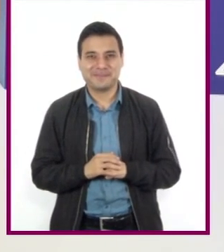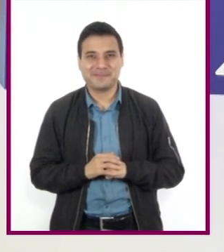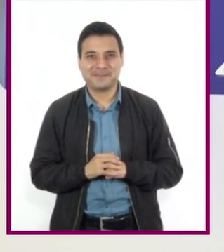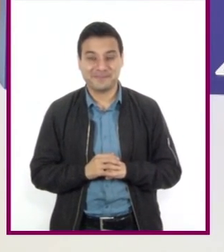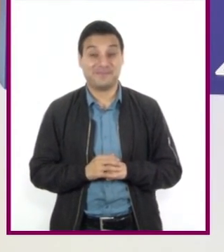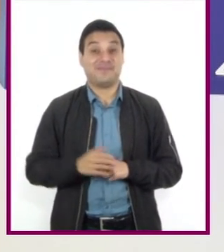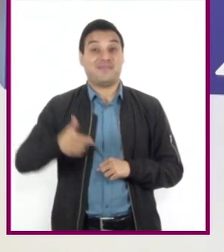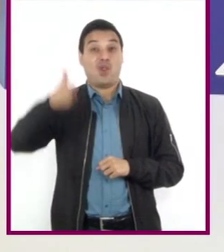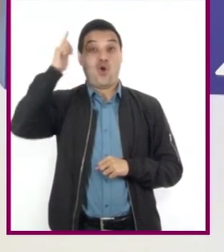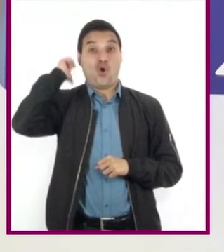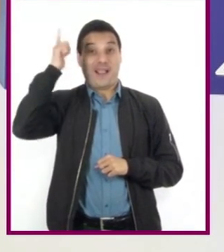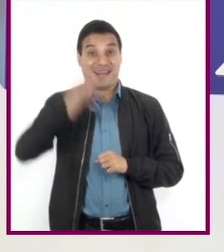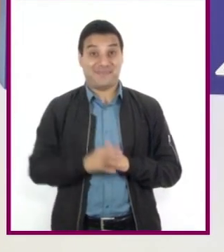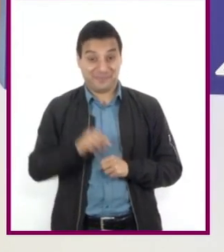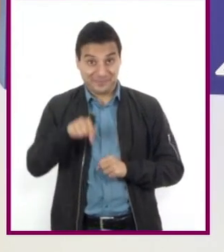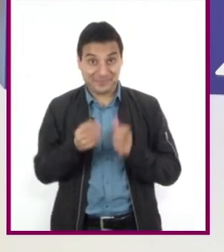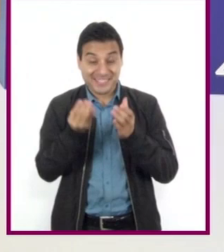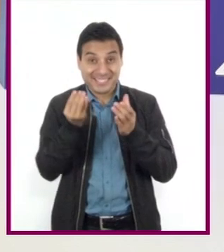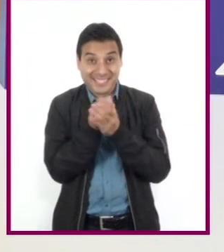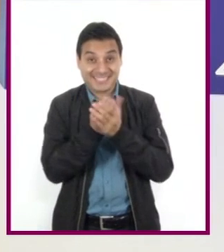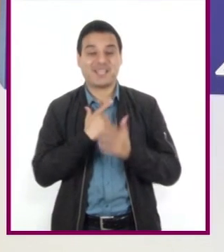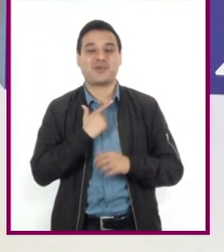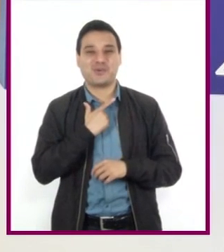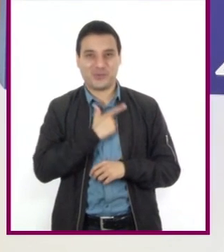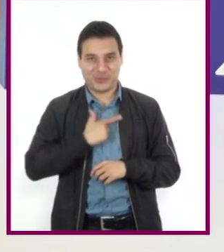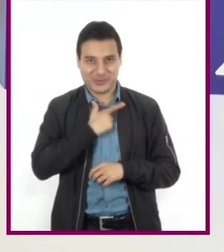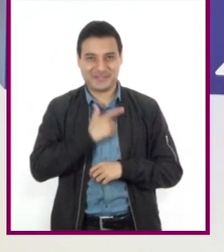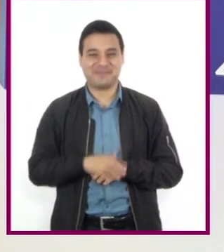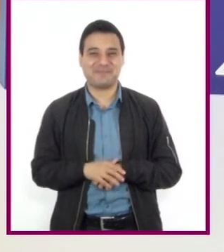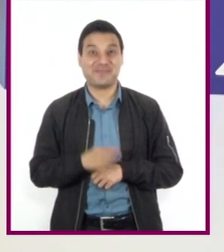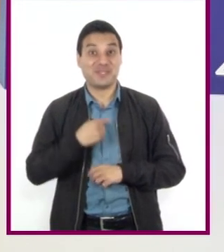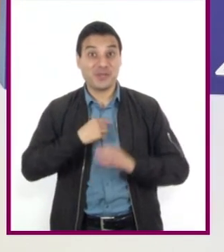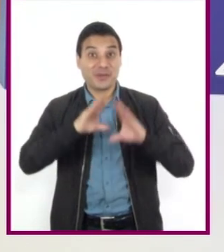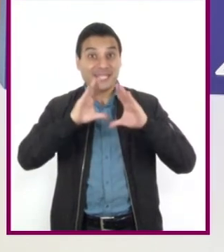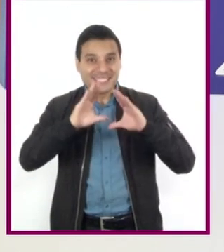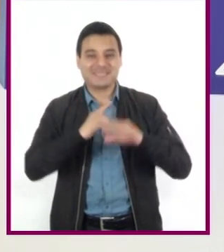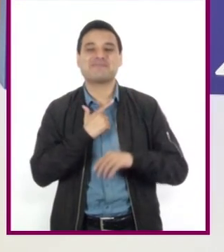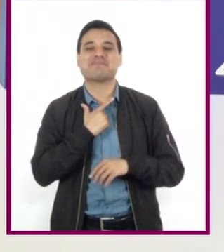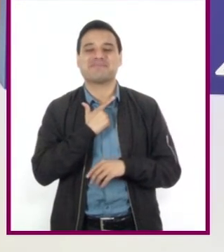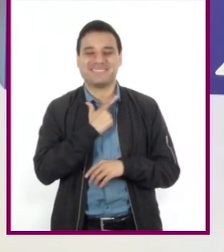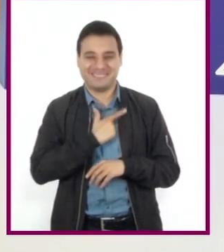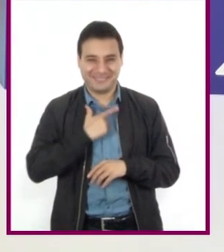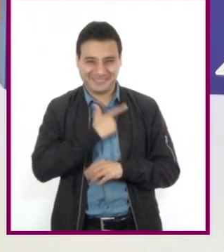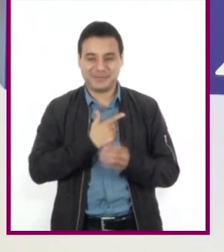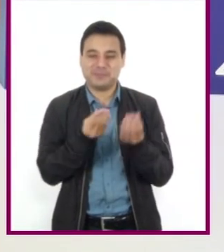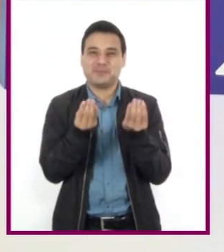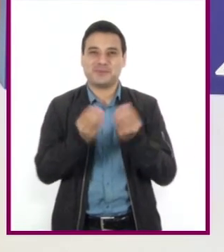Espero que hayan disfrutado la sesión tanto como yo. Fue un gusto para mí haber estado con ustedes